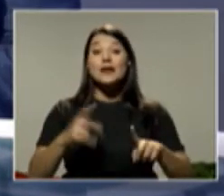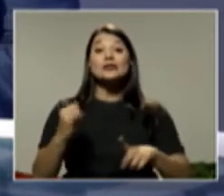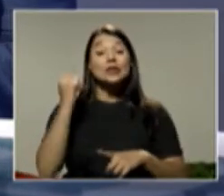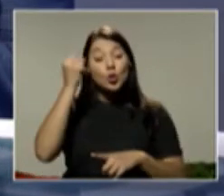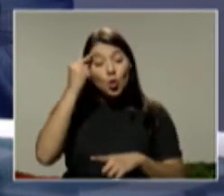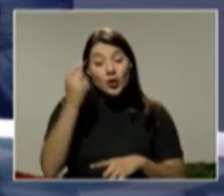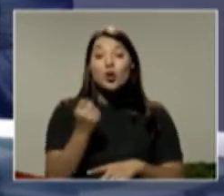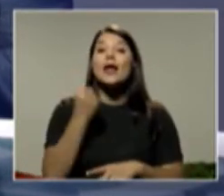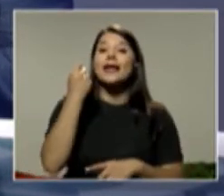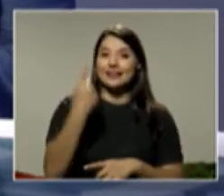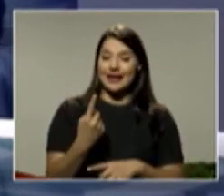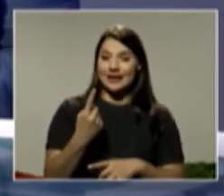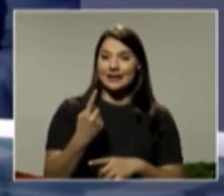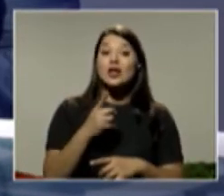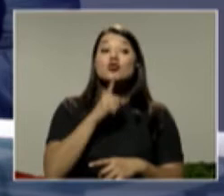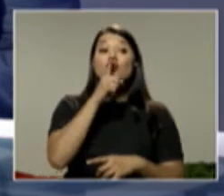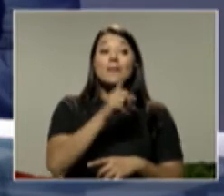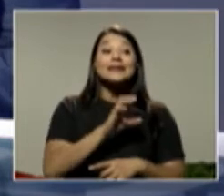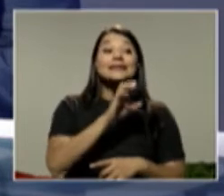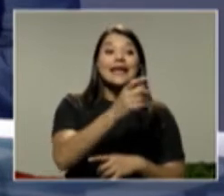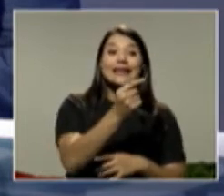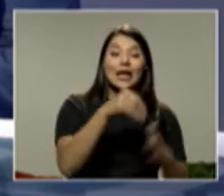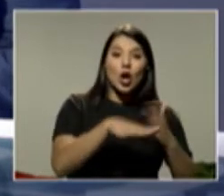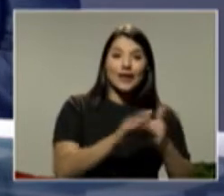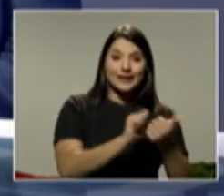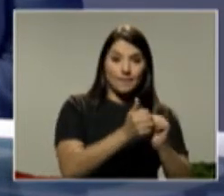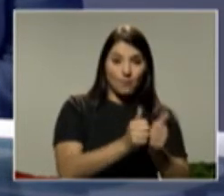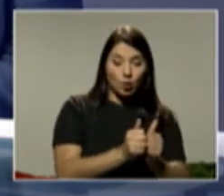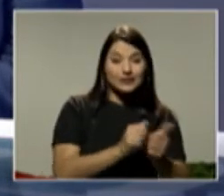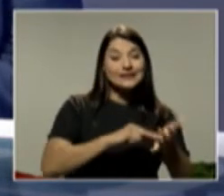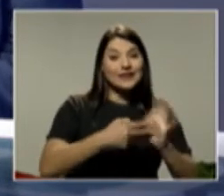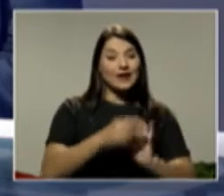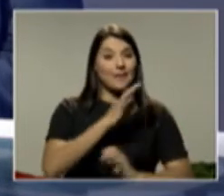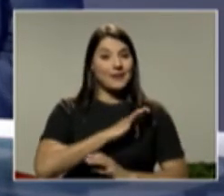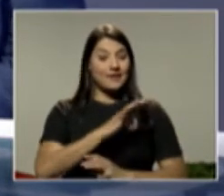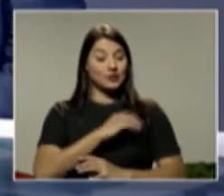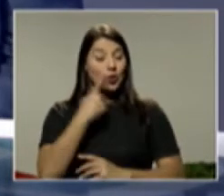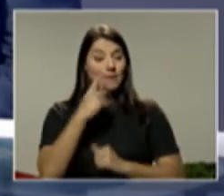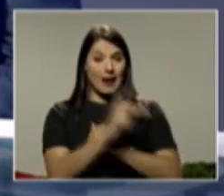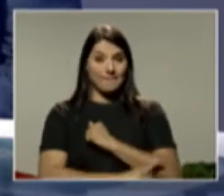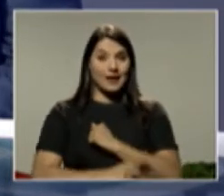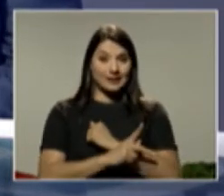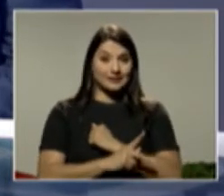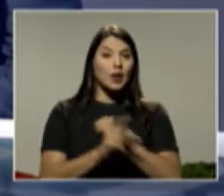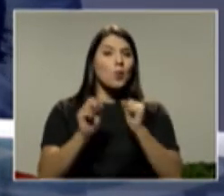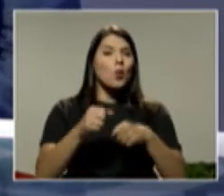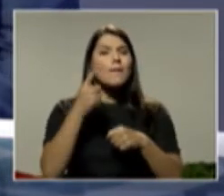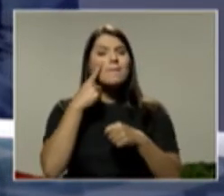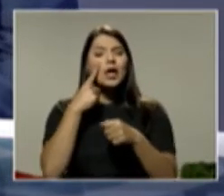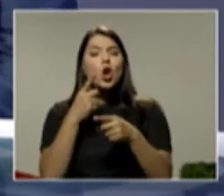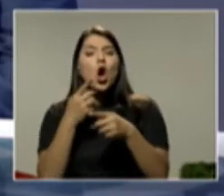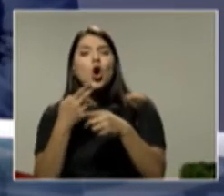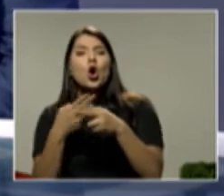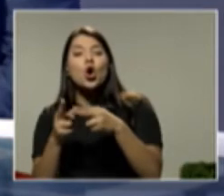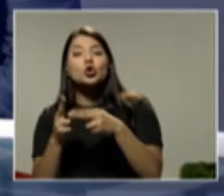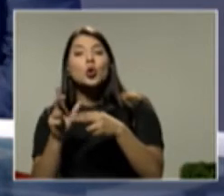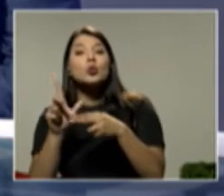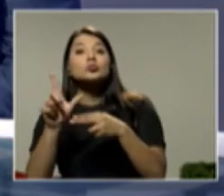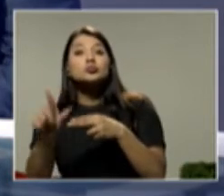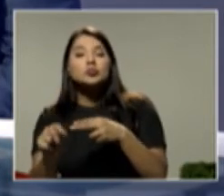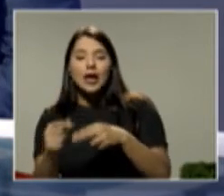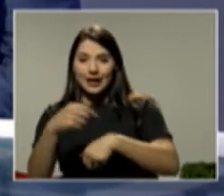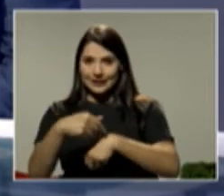los beneficios de la inversión en el deporte, en la cultura, y invierta recursos en eso, van a verlo a mediano y largo plazo, que definitivamente